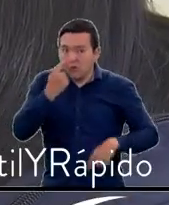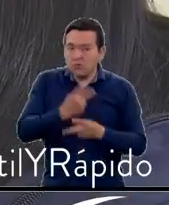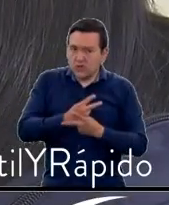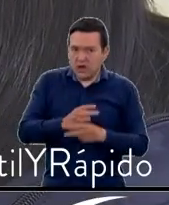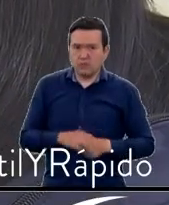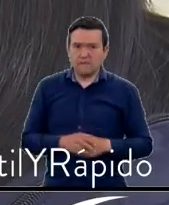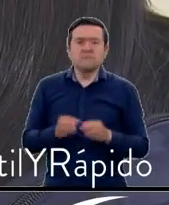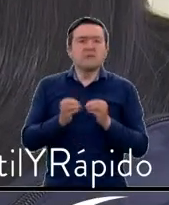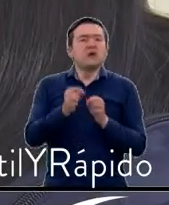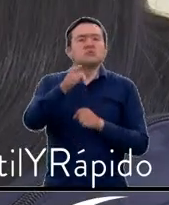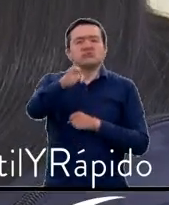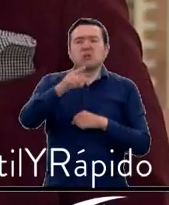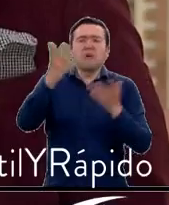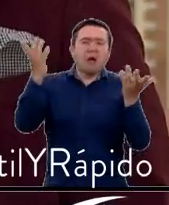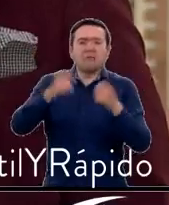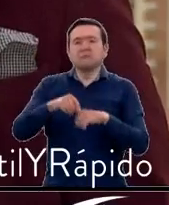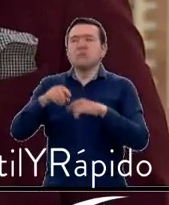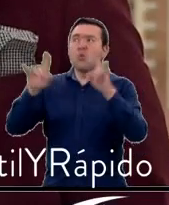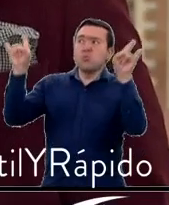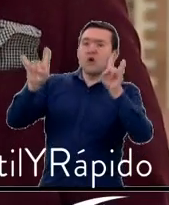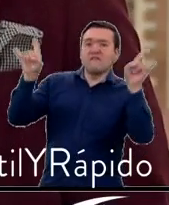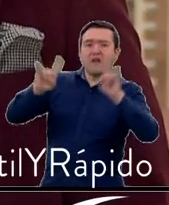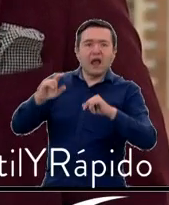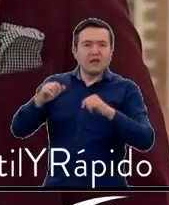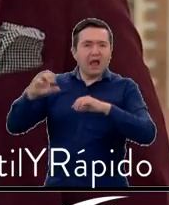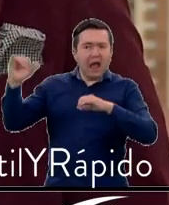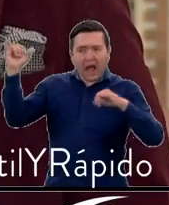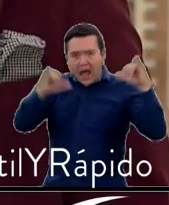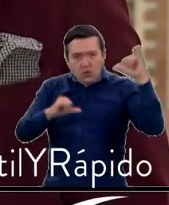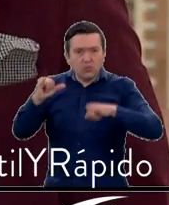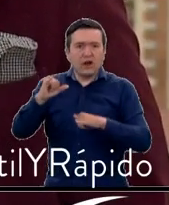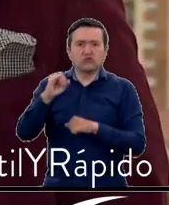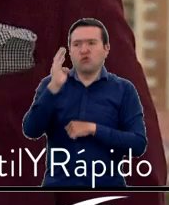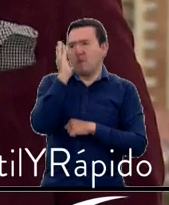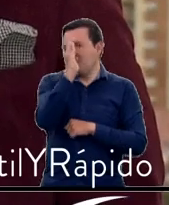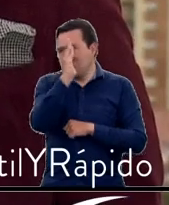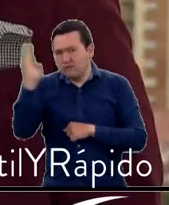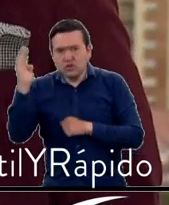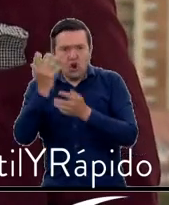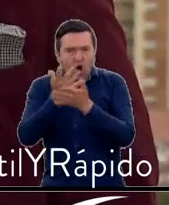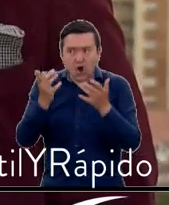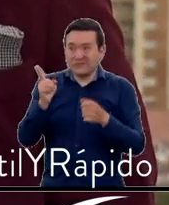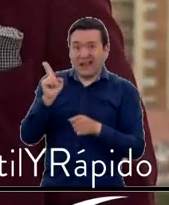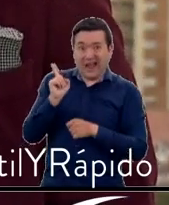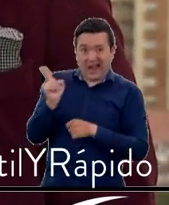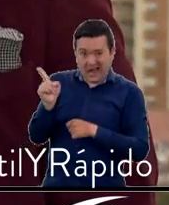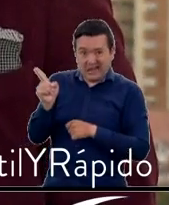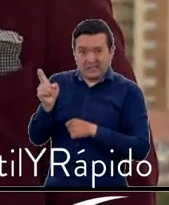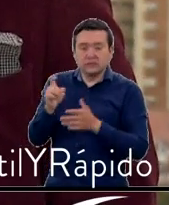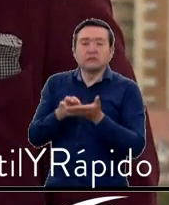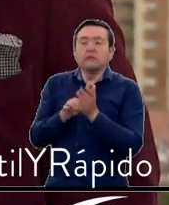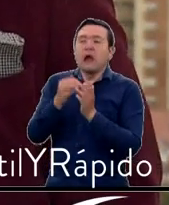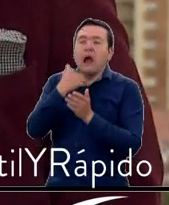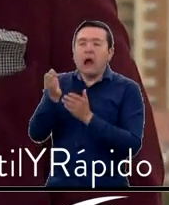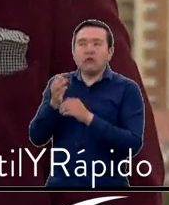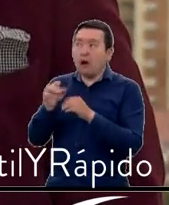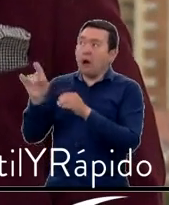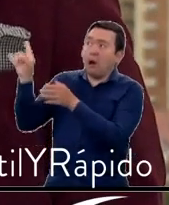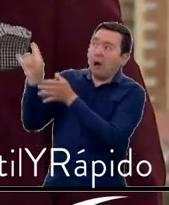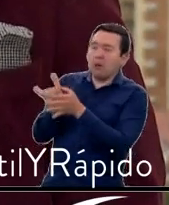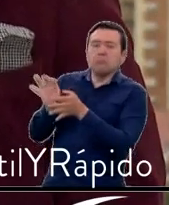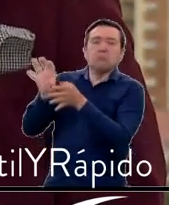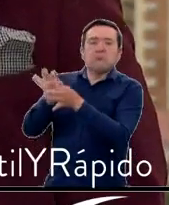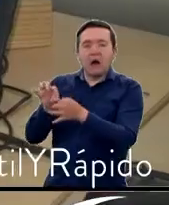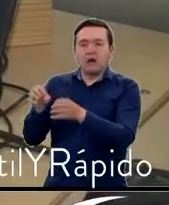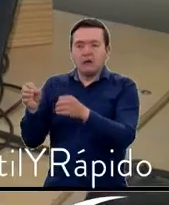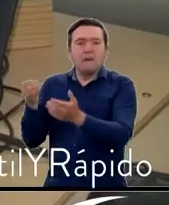través de redes públicas de Wi-Fi en aeropuertos o en bibliotecas, etcétera, y mucho menos si va a hacer transacciones bancarias. Lo mismo,